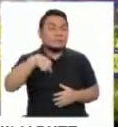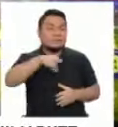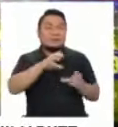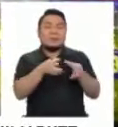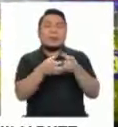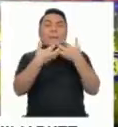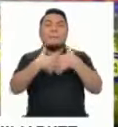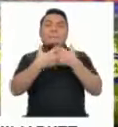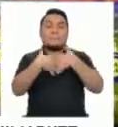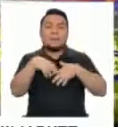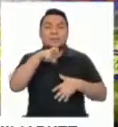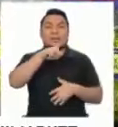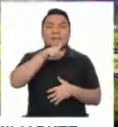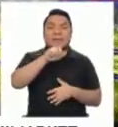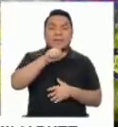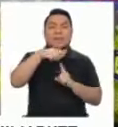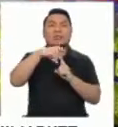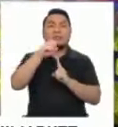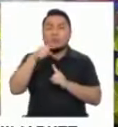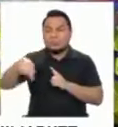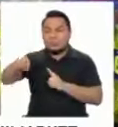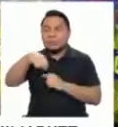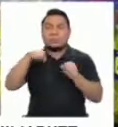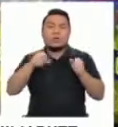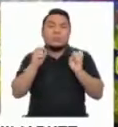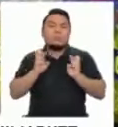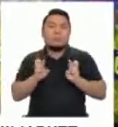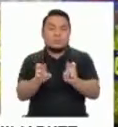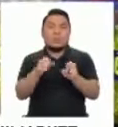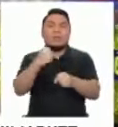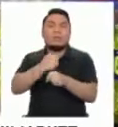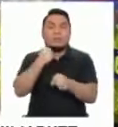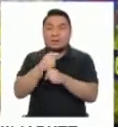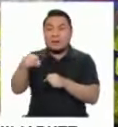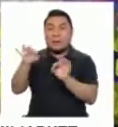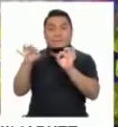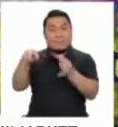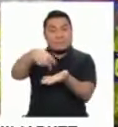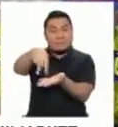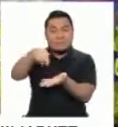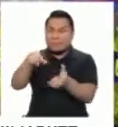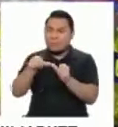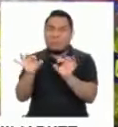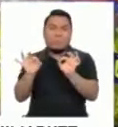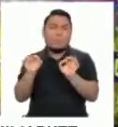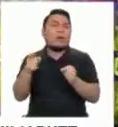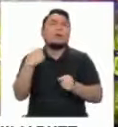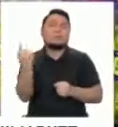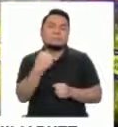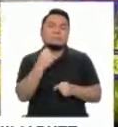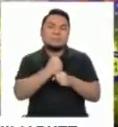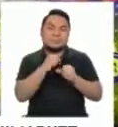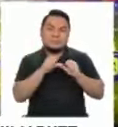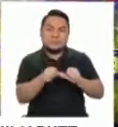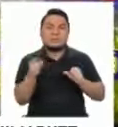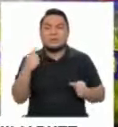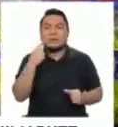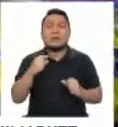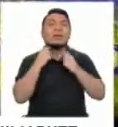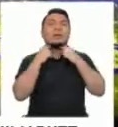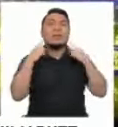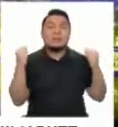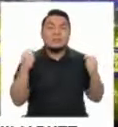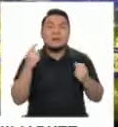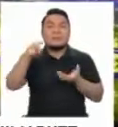empresa Vale Todo lo que ha hecho es darle la oportunidad, darle el trabajo a las personas que ya trabajaban en la discoteca de noche, como barmans,